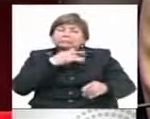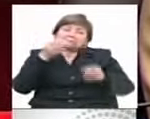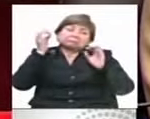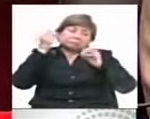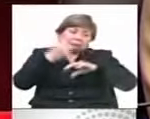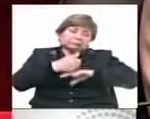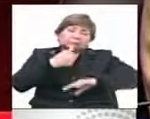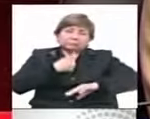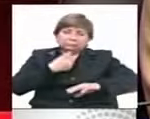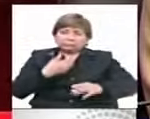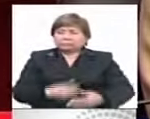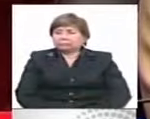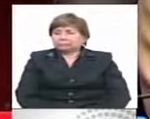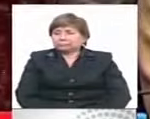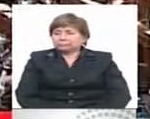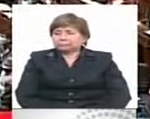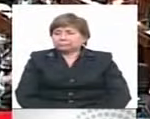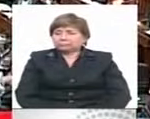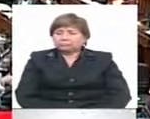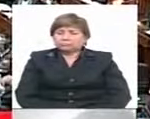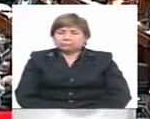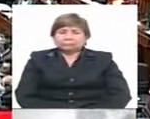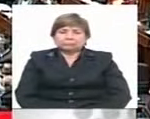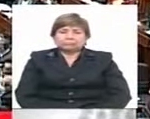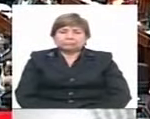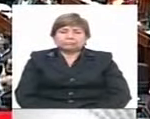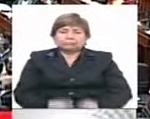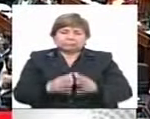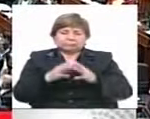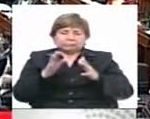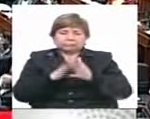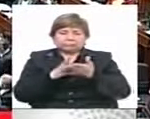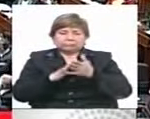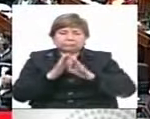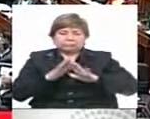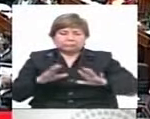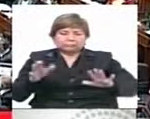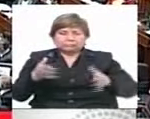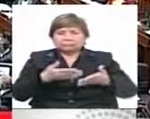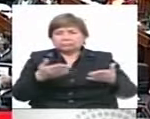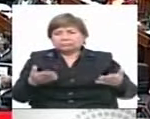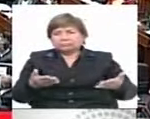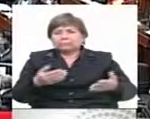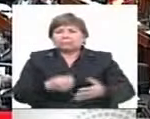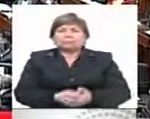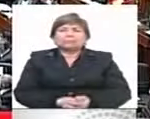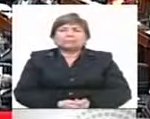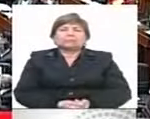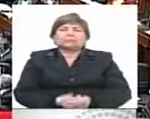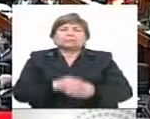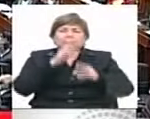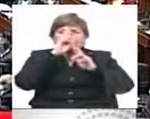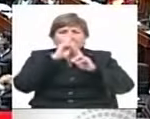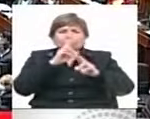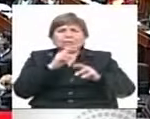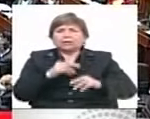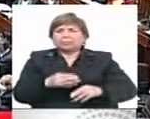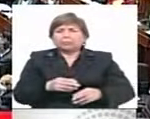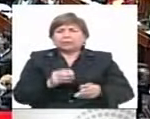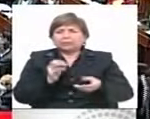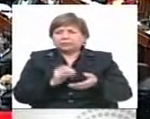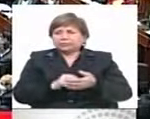es su problema. Por favor. Señora congresista, en aras de llevar el debate dentro de los parámetros del respeto, se le